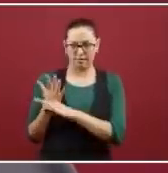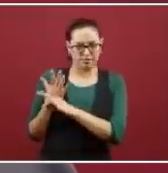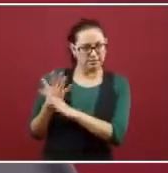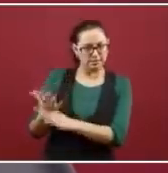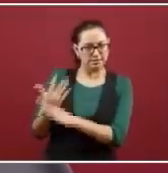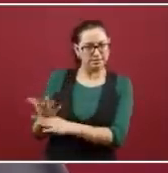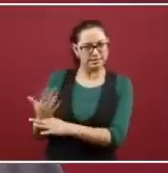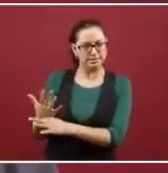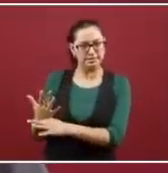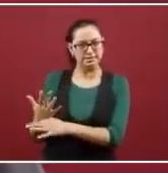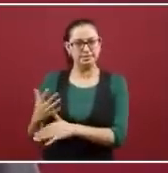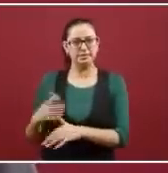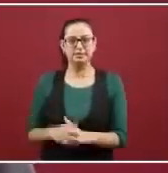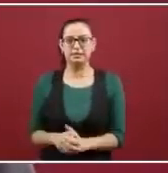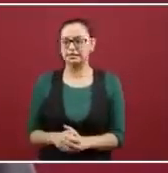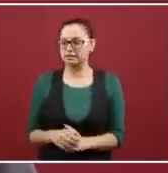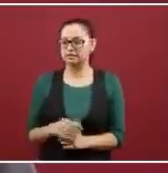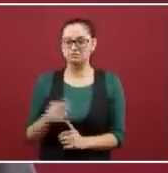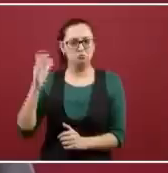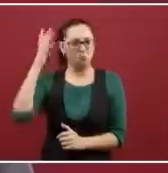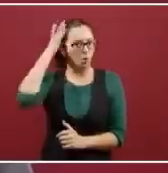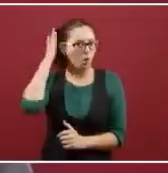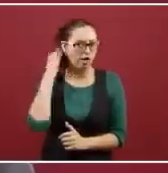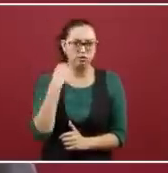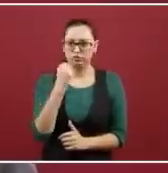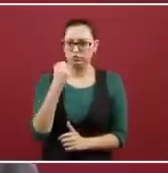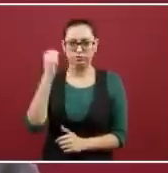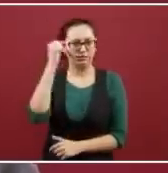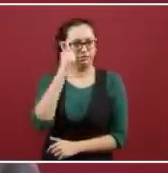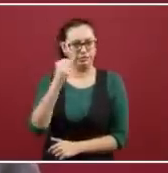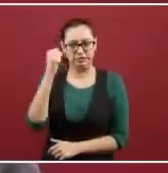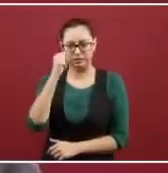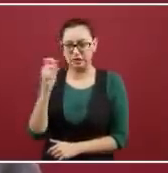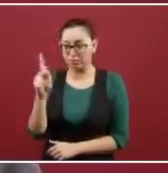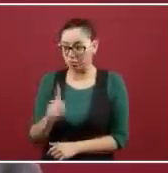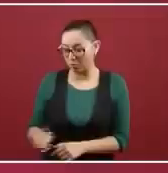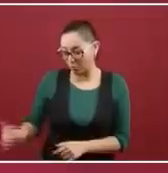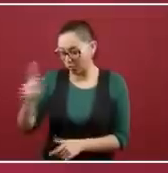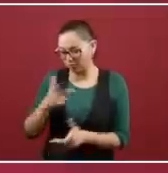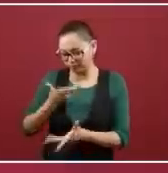el que estaba al servicio del pueblo era siervo de la nación.